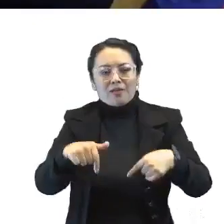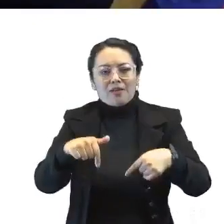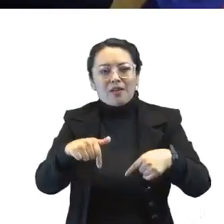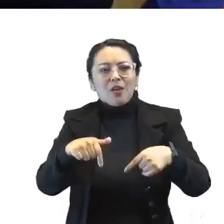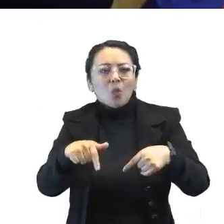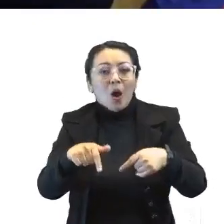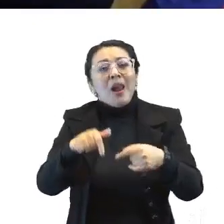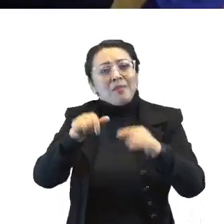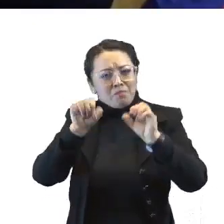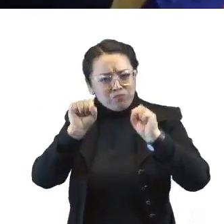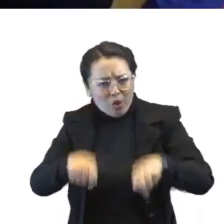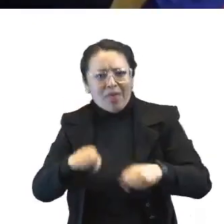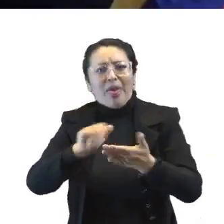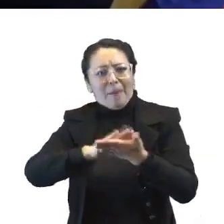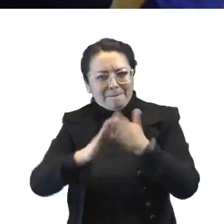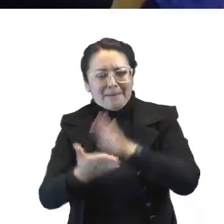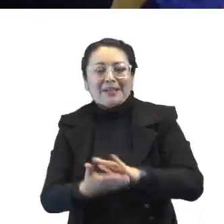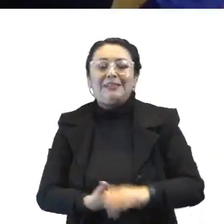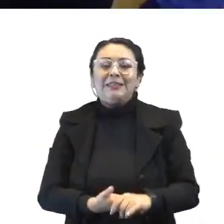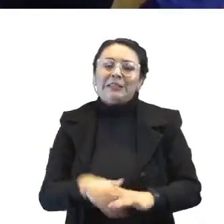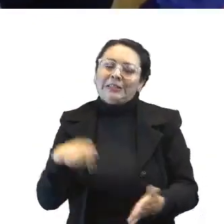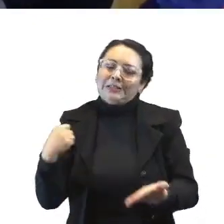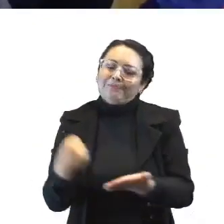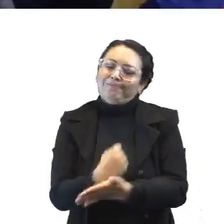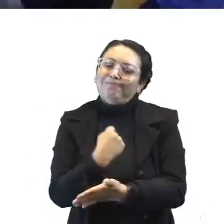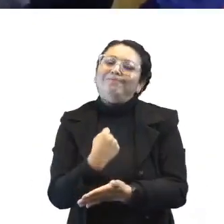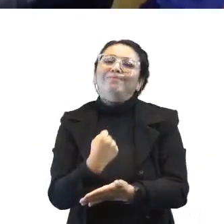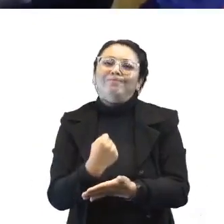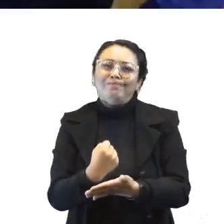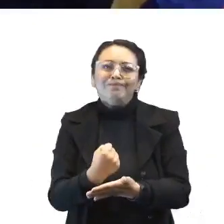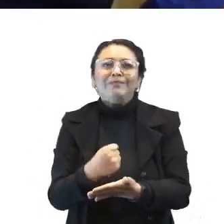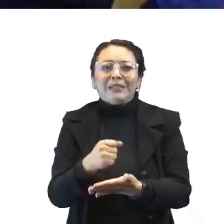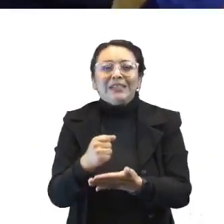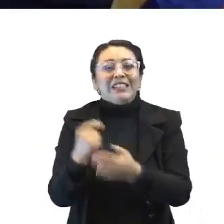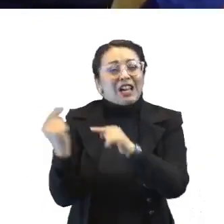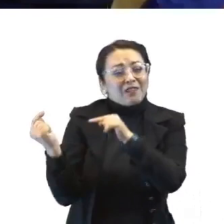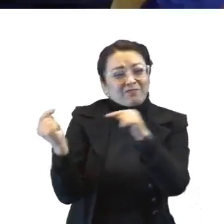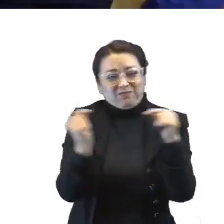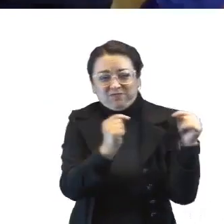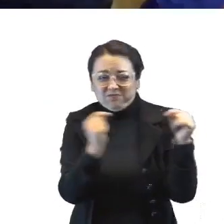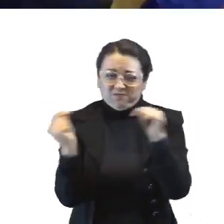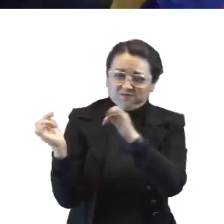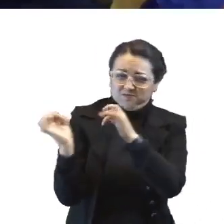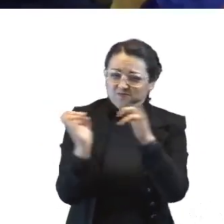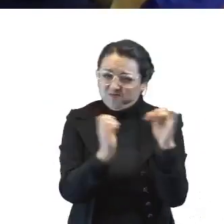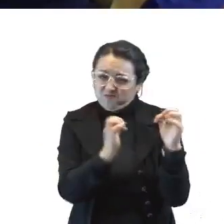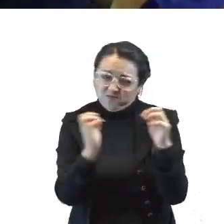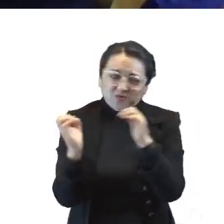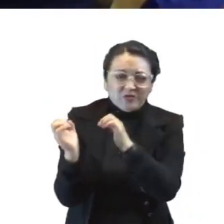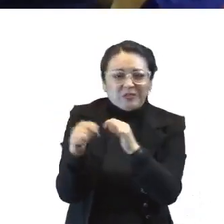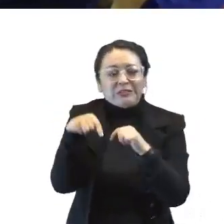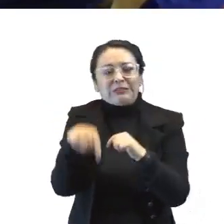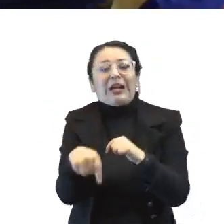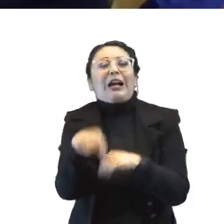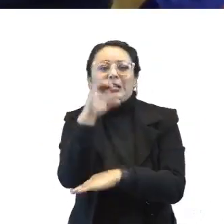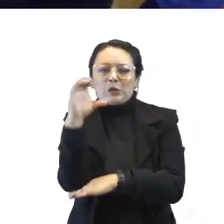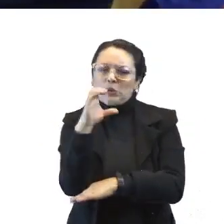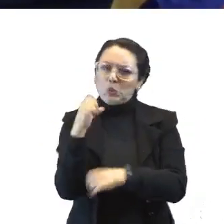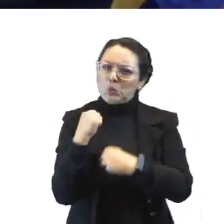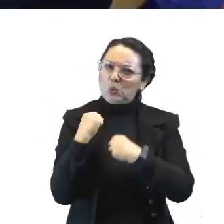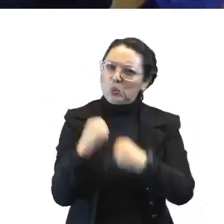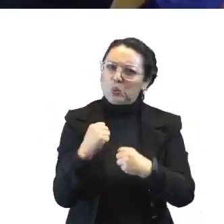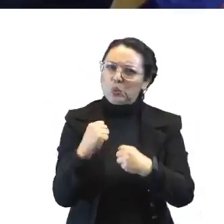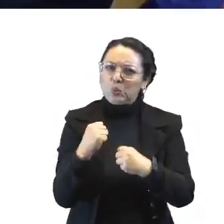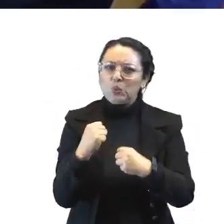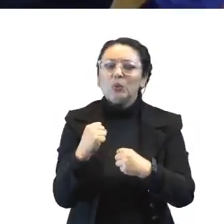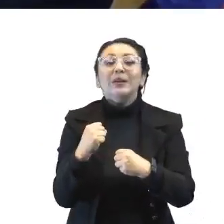apuestas de paz. Lastimosamente, el conflicto armado todavía sigue imponiéndose en nuestro país y